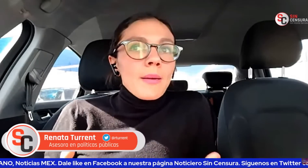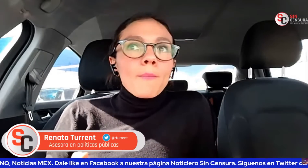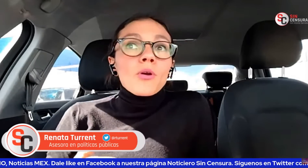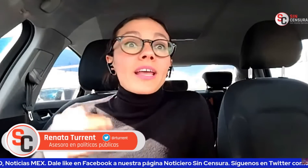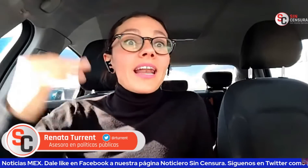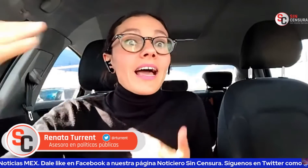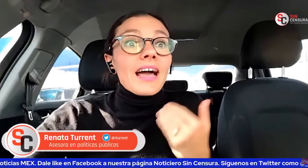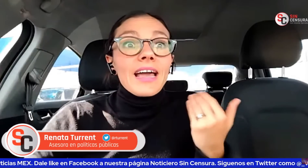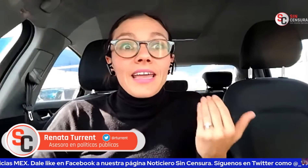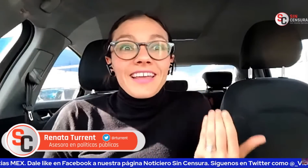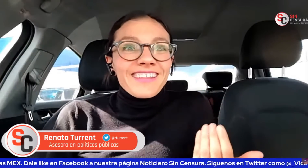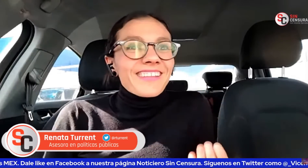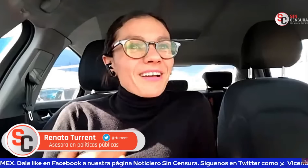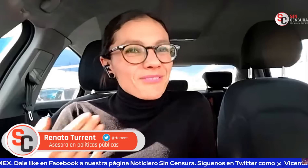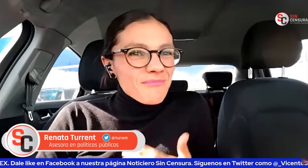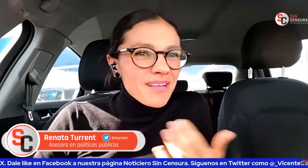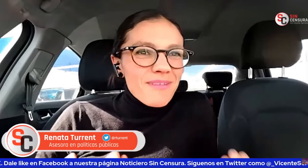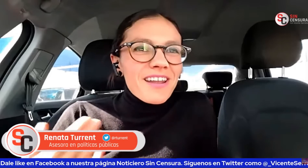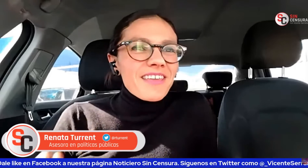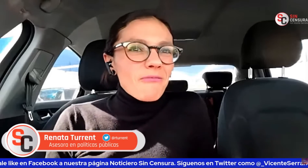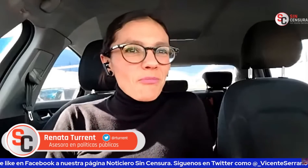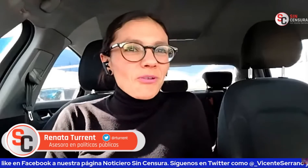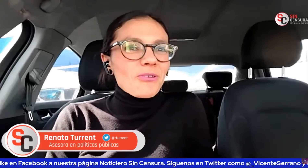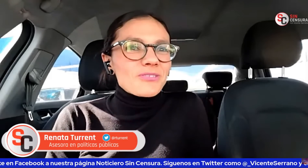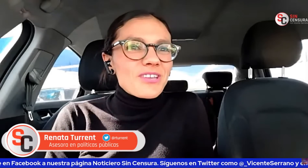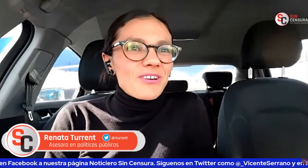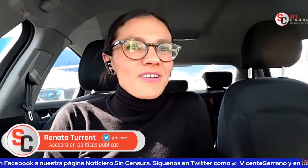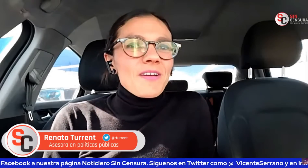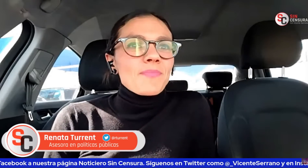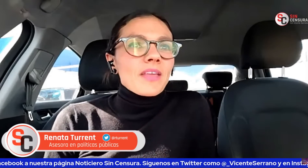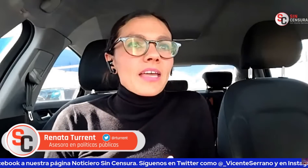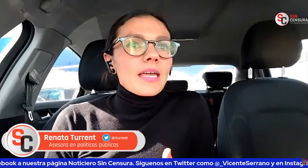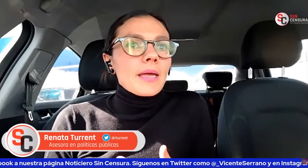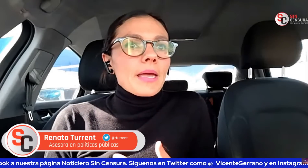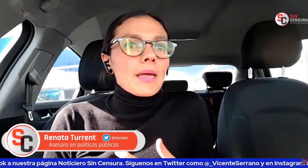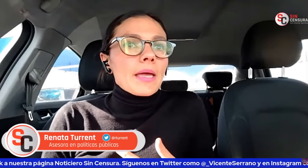lectura, porque digamos que más vale diablo por conocido.